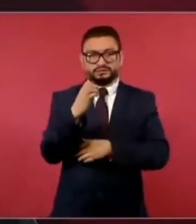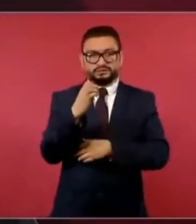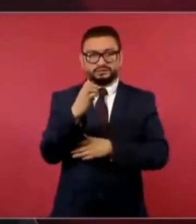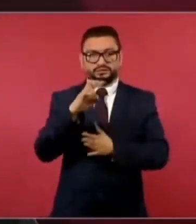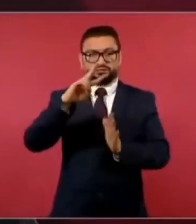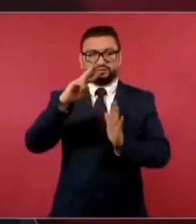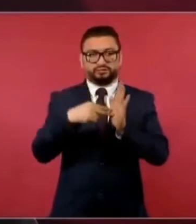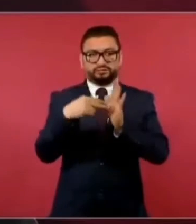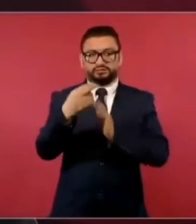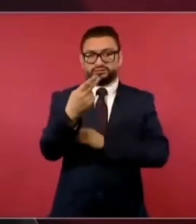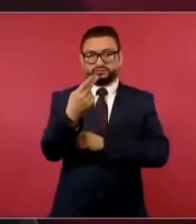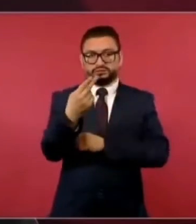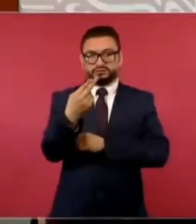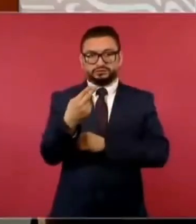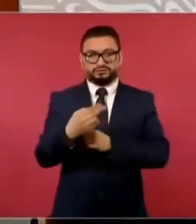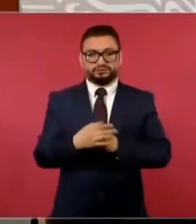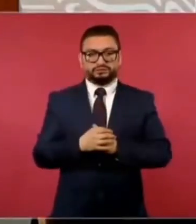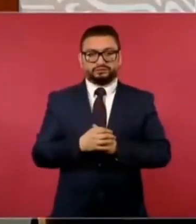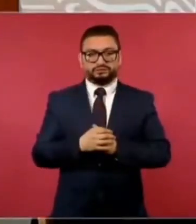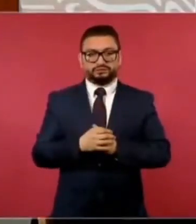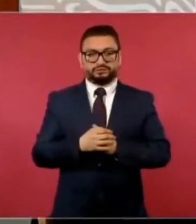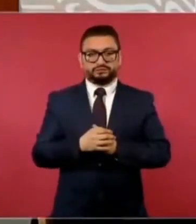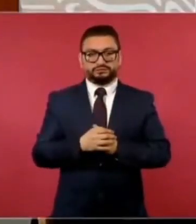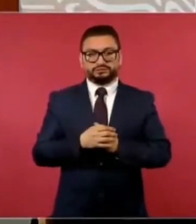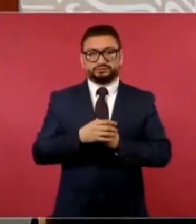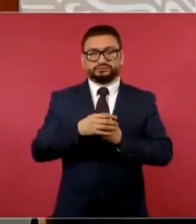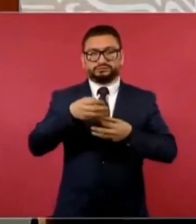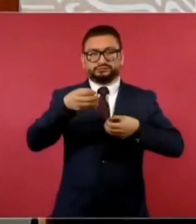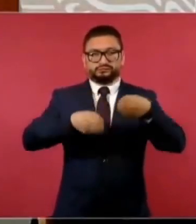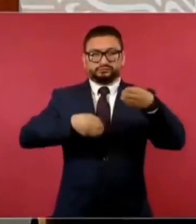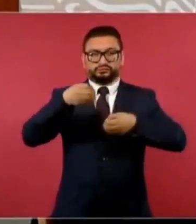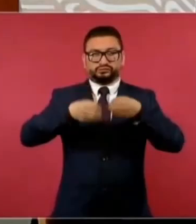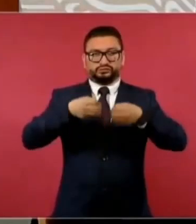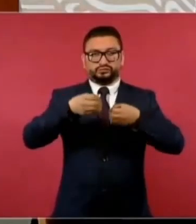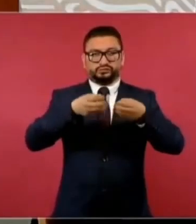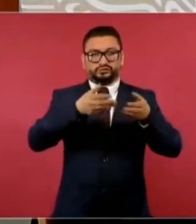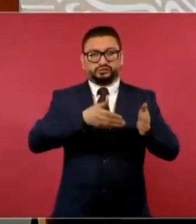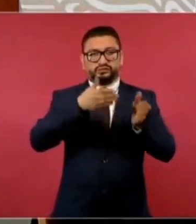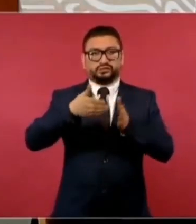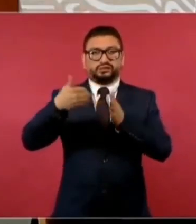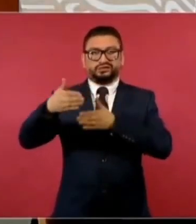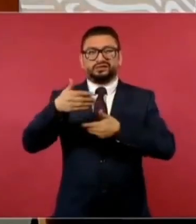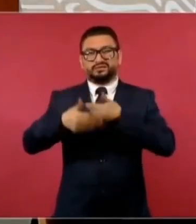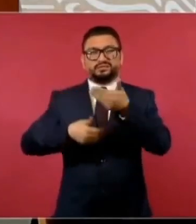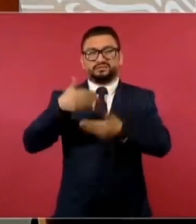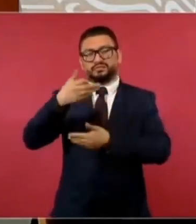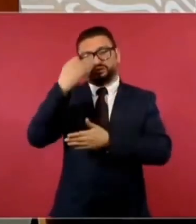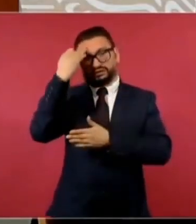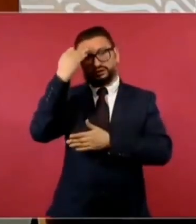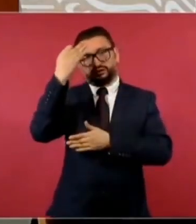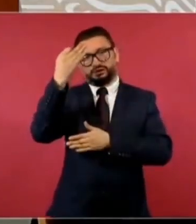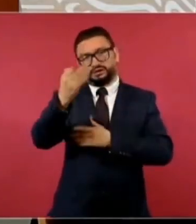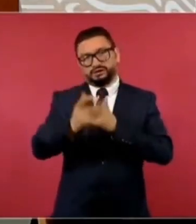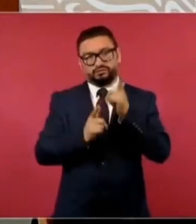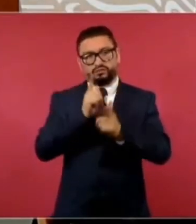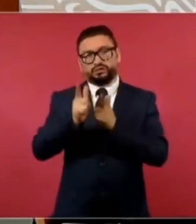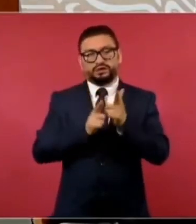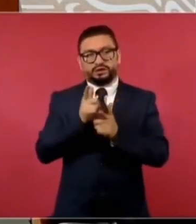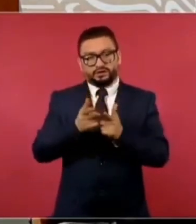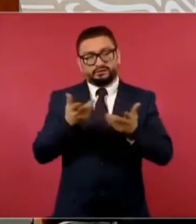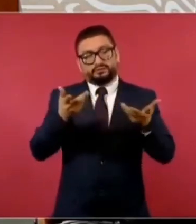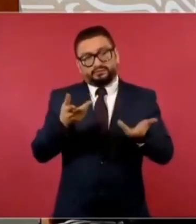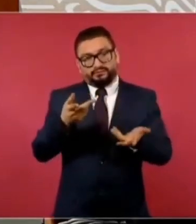año 25. Estos procesos civiles, pues ya sabe que son un poco lentos, ¿no? Pero este